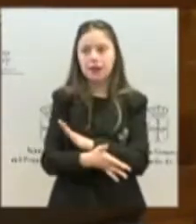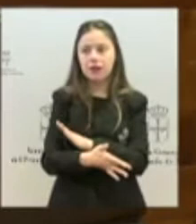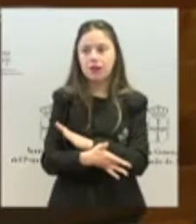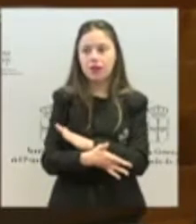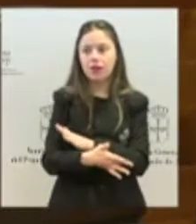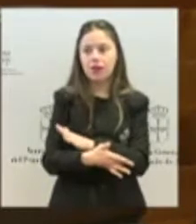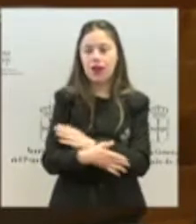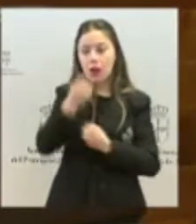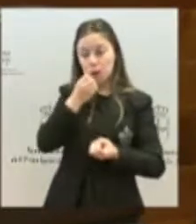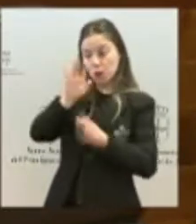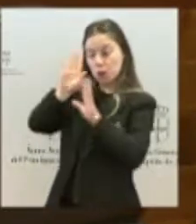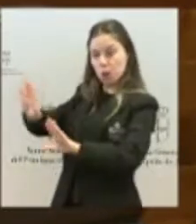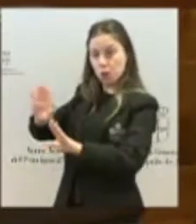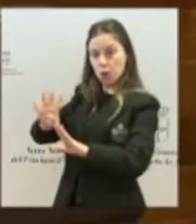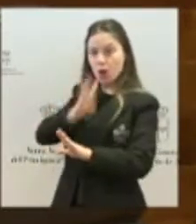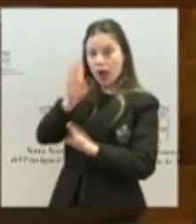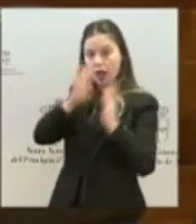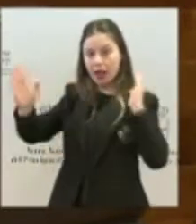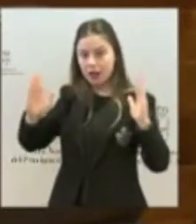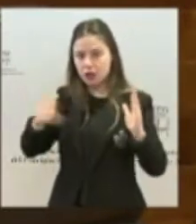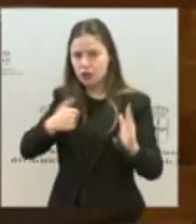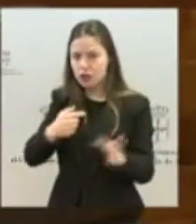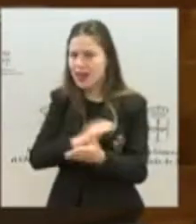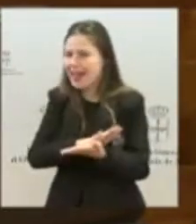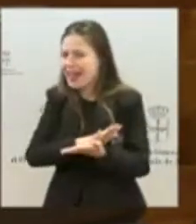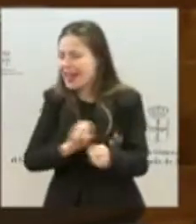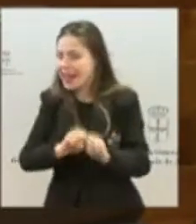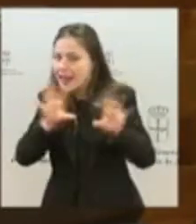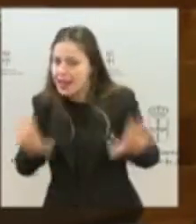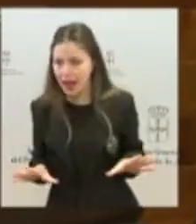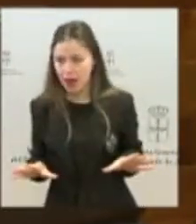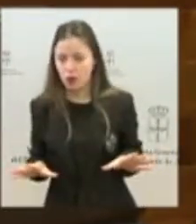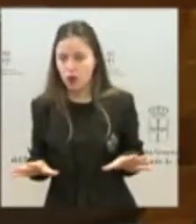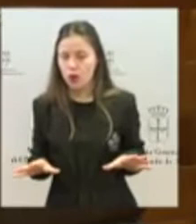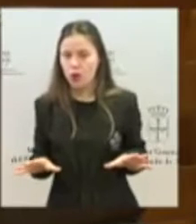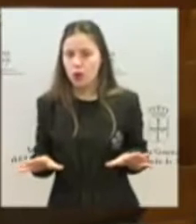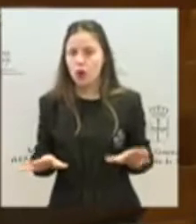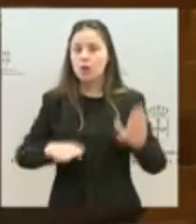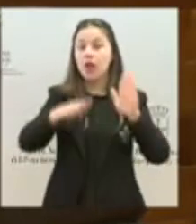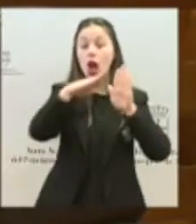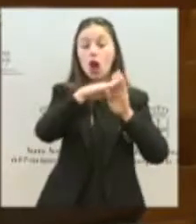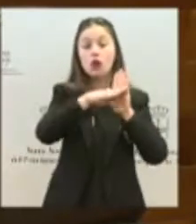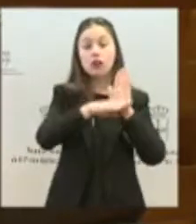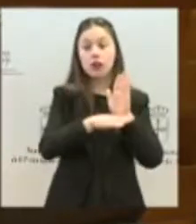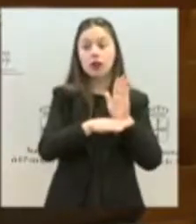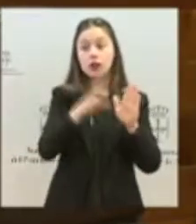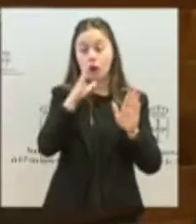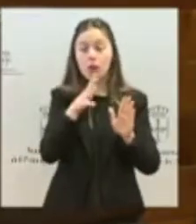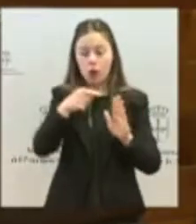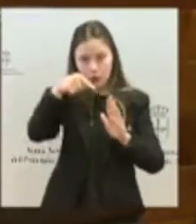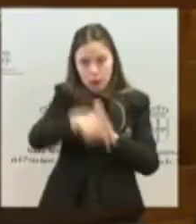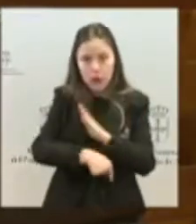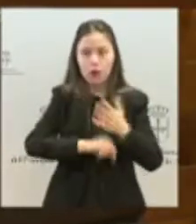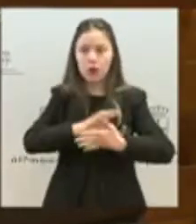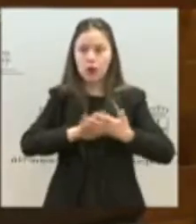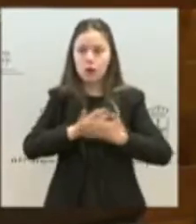Eso lo tengo meridianamente claro. Y las condiciones, por ir ya al grano, para que se vea que no hay nada oculto